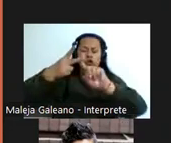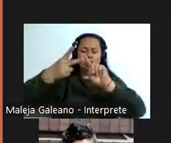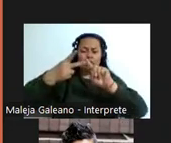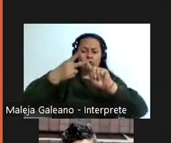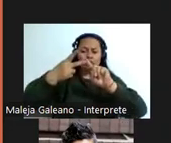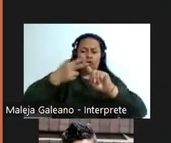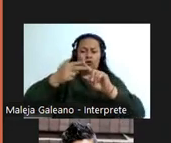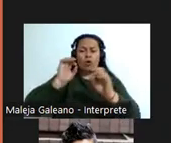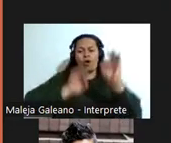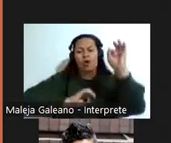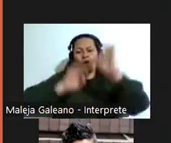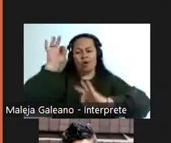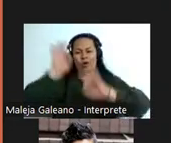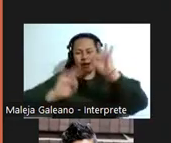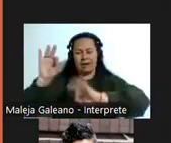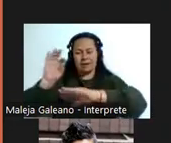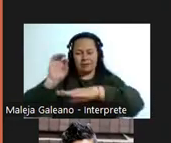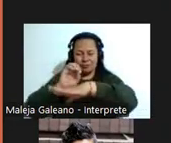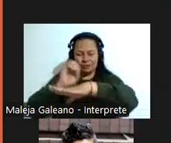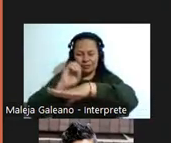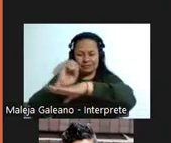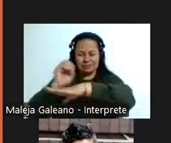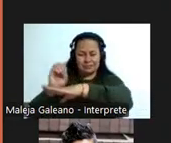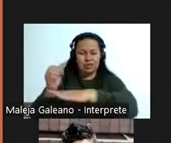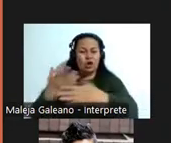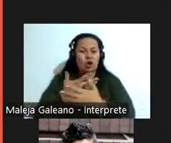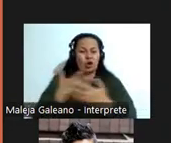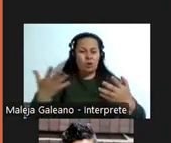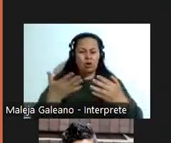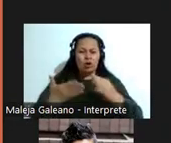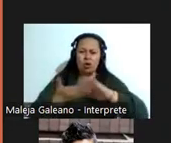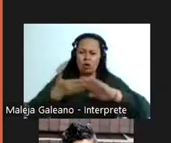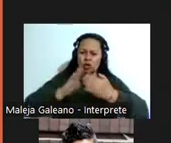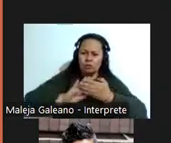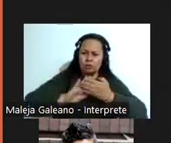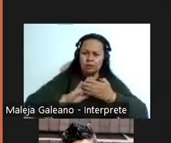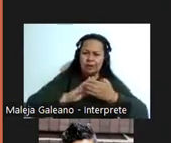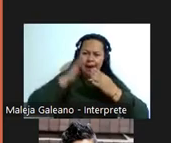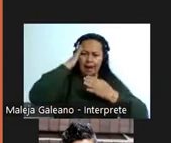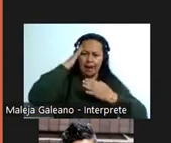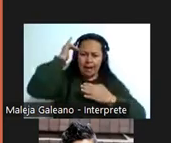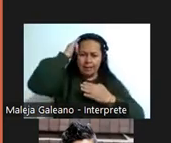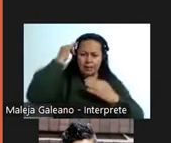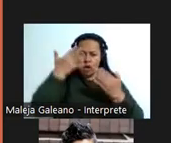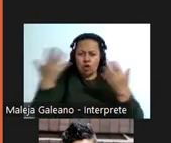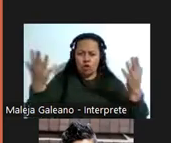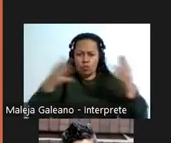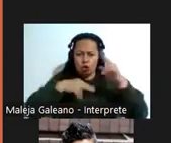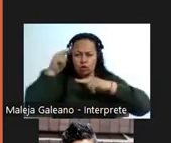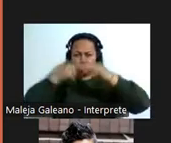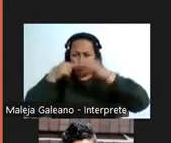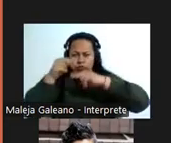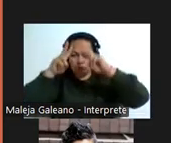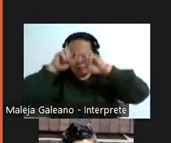hacer entonces? De ahí para allá, ¿cómo se construye comunidad académica y cómo se construye la investigación?